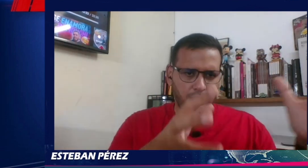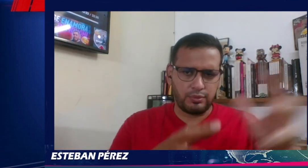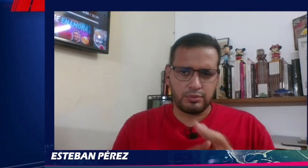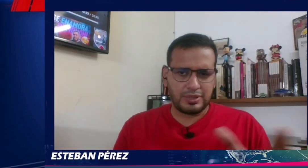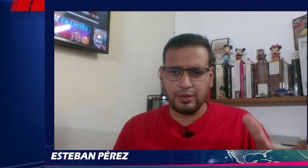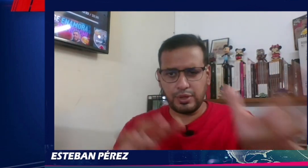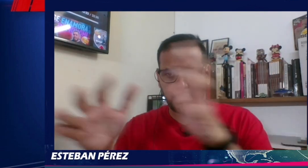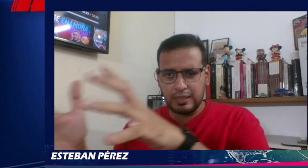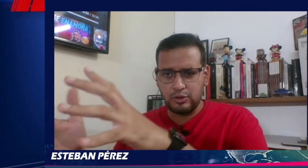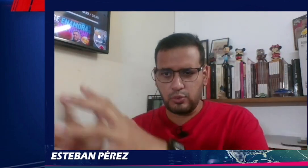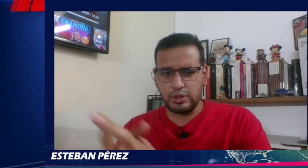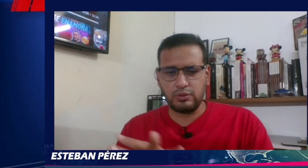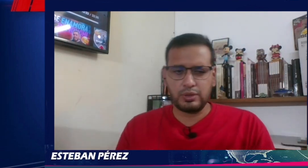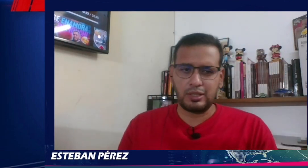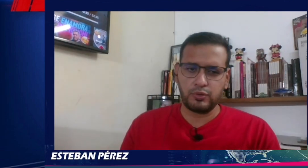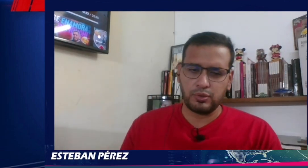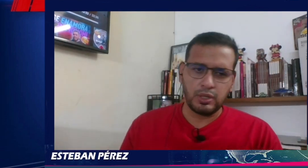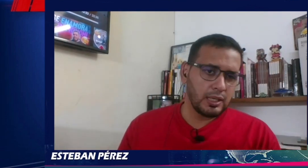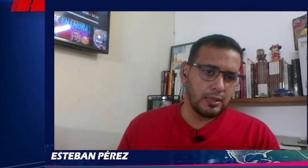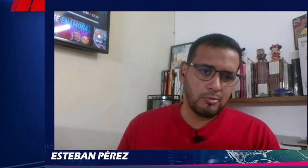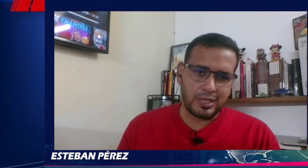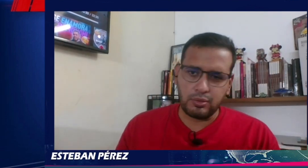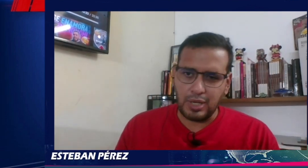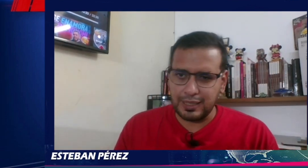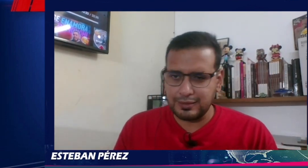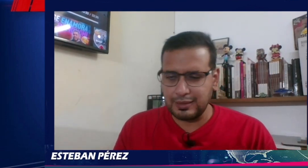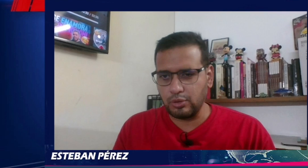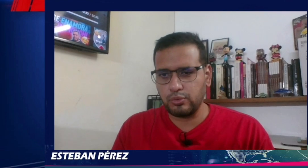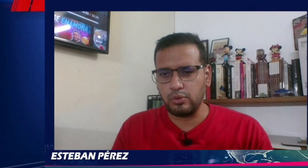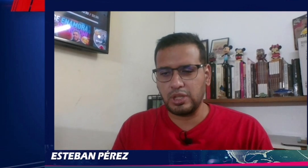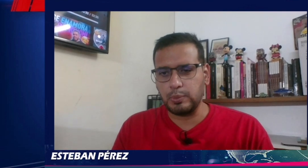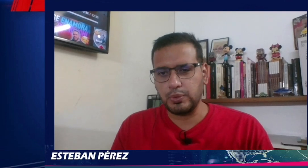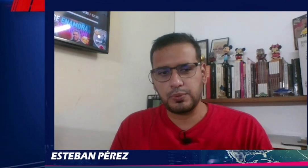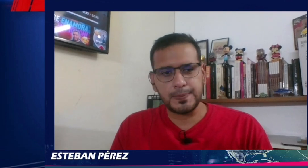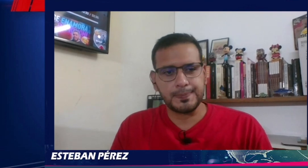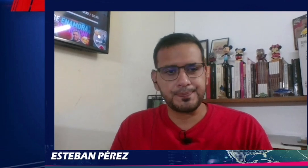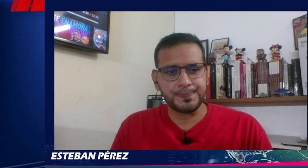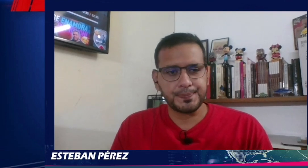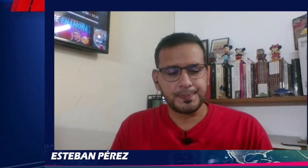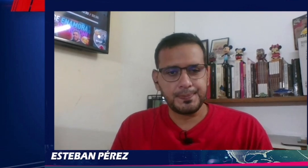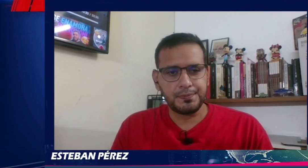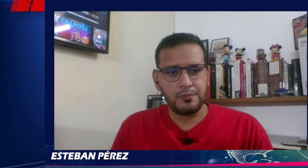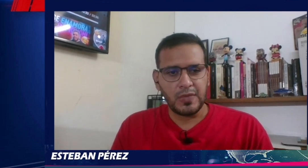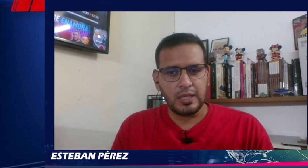regresa al pueblo. Ya no se va a los bolsillos de los personajes que todos conocemos.